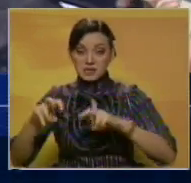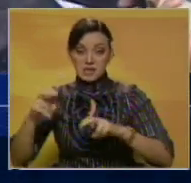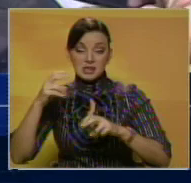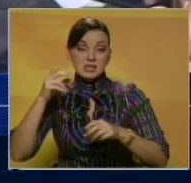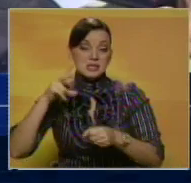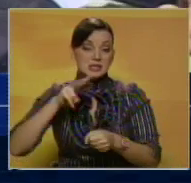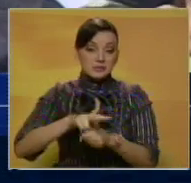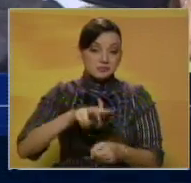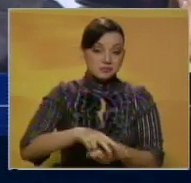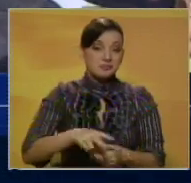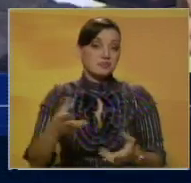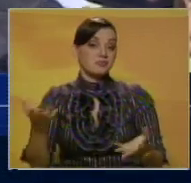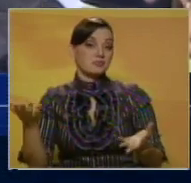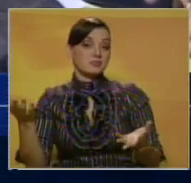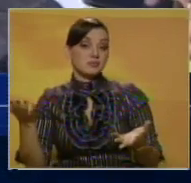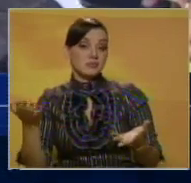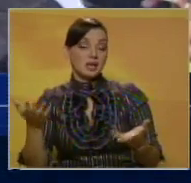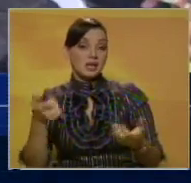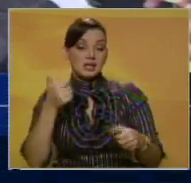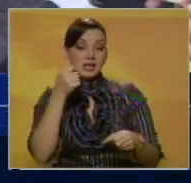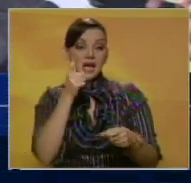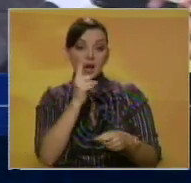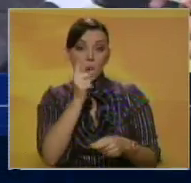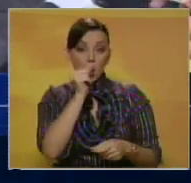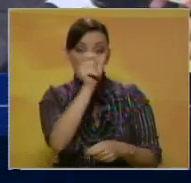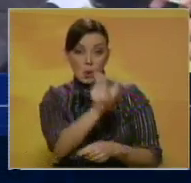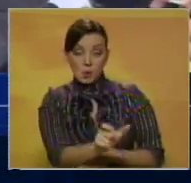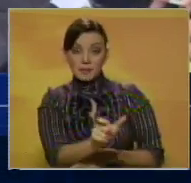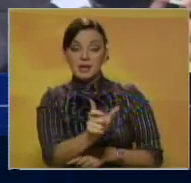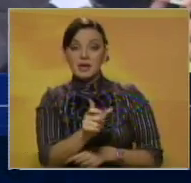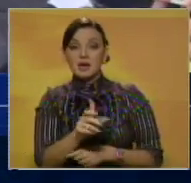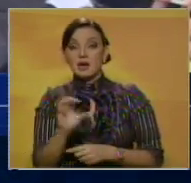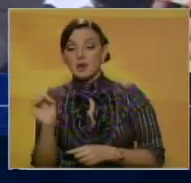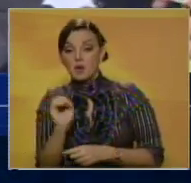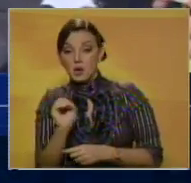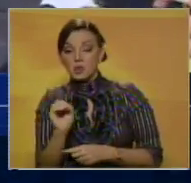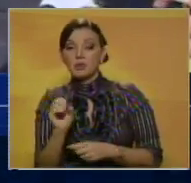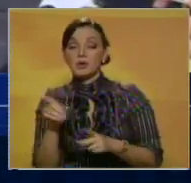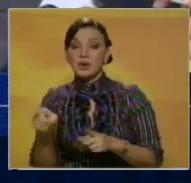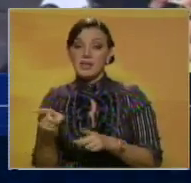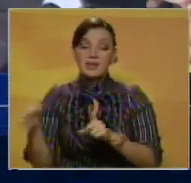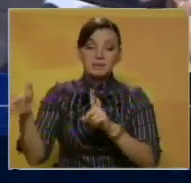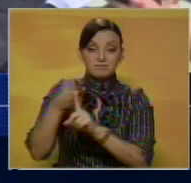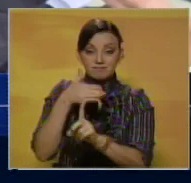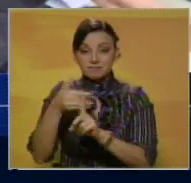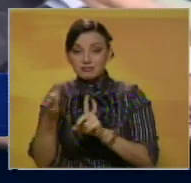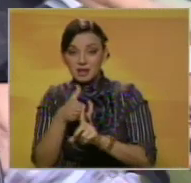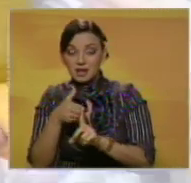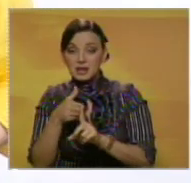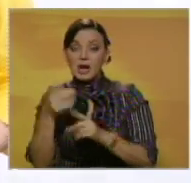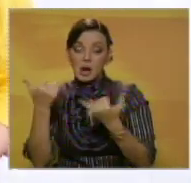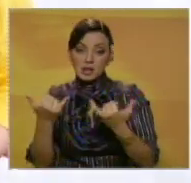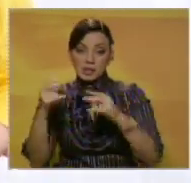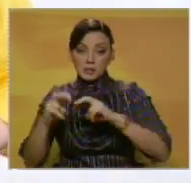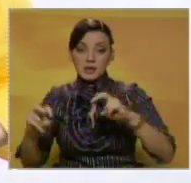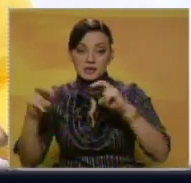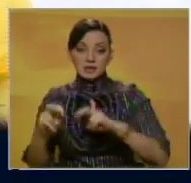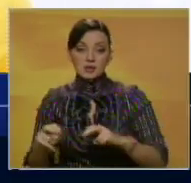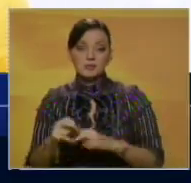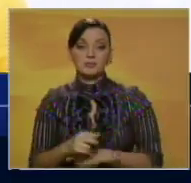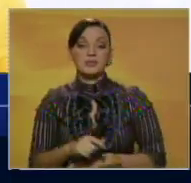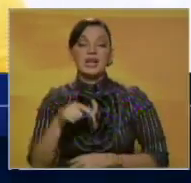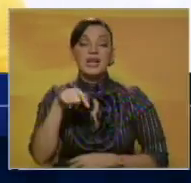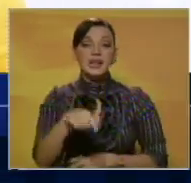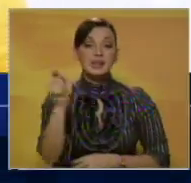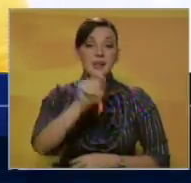violación por parte de algún ciudadano o si la misma recibió algún tipo de maltrato o agresión física. En lo que va de mes, 8